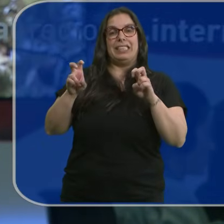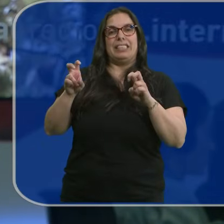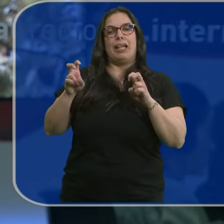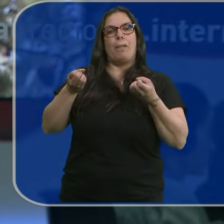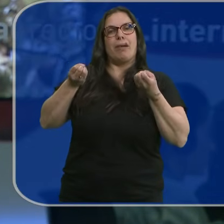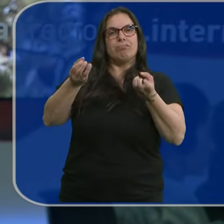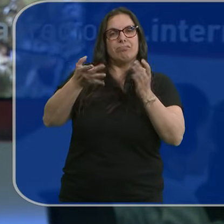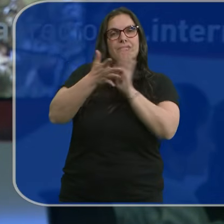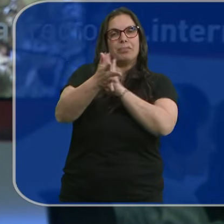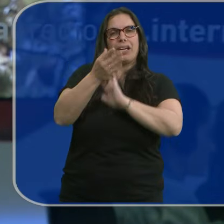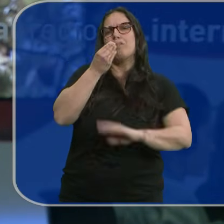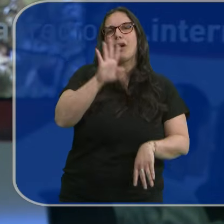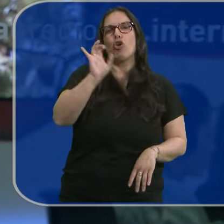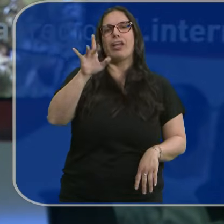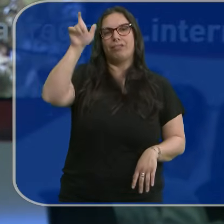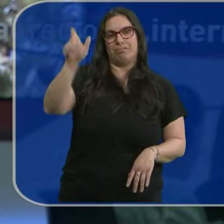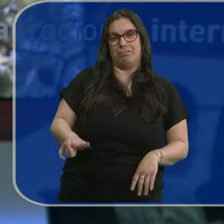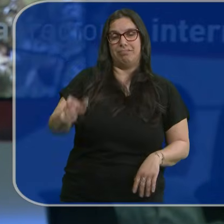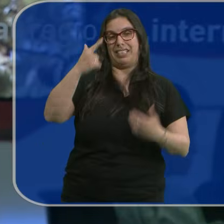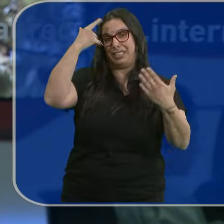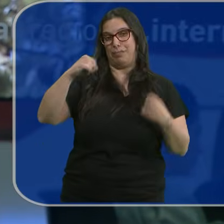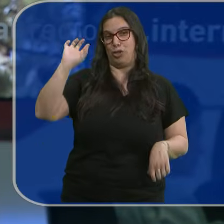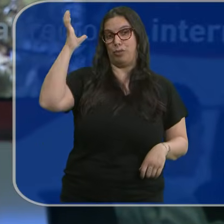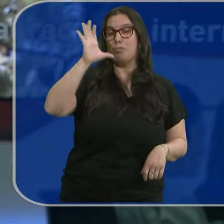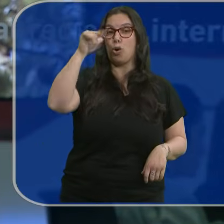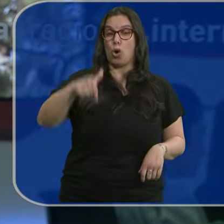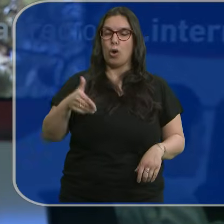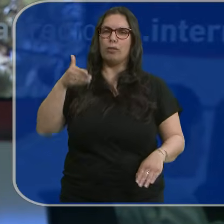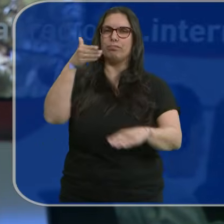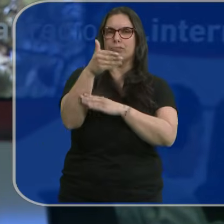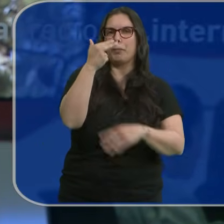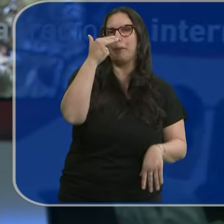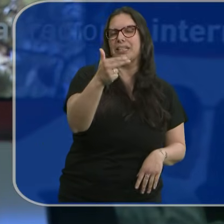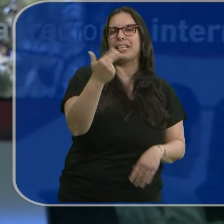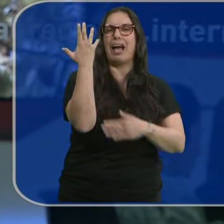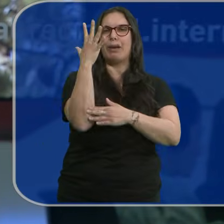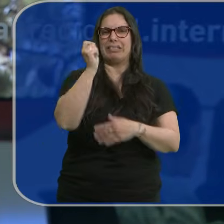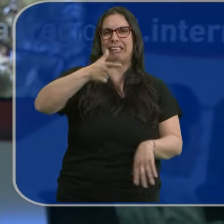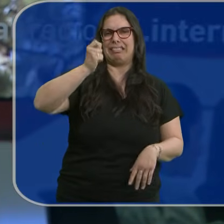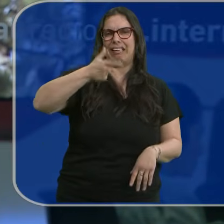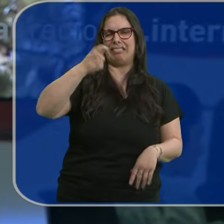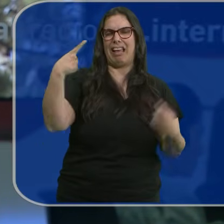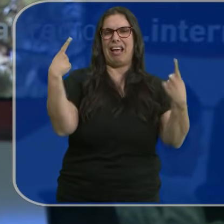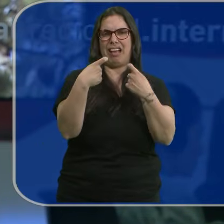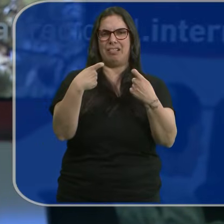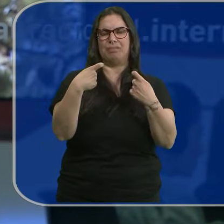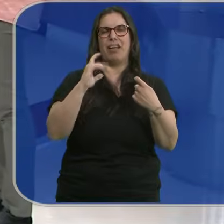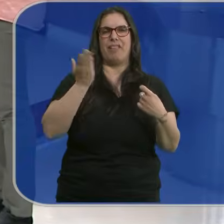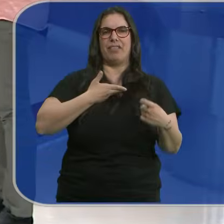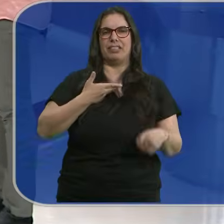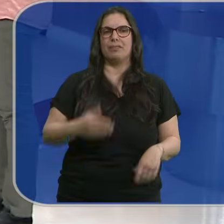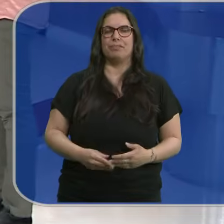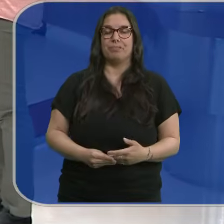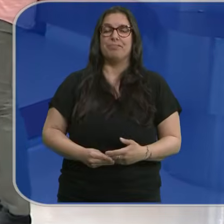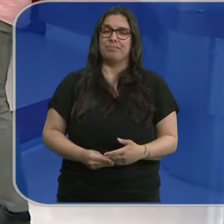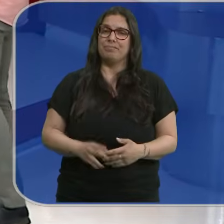información respecto a las alergias que nuestro meteorólogo, porque hoy hemos visitado uno de los árboles más comunes a la hora de provocar este tipo de molestias en la población.